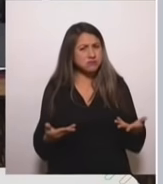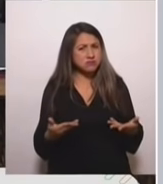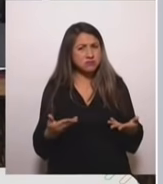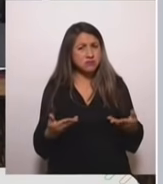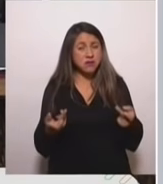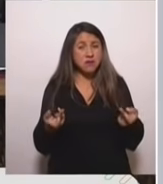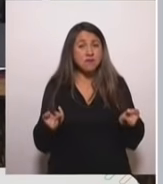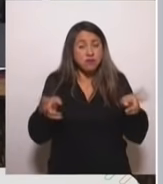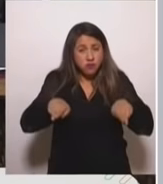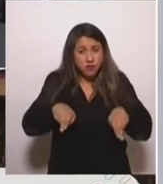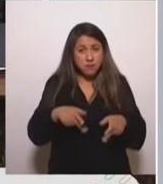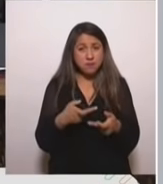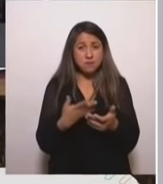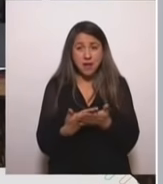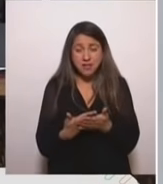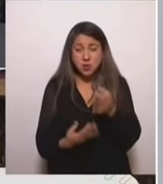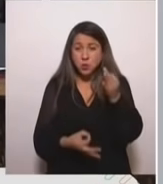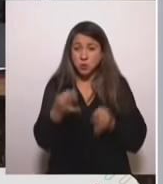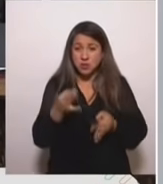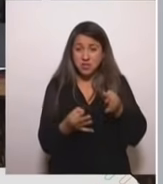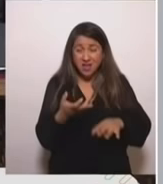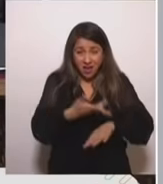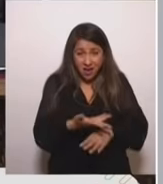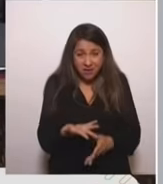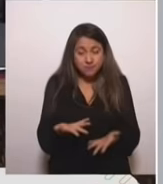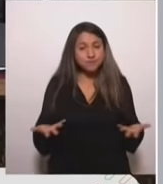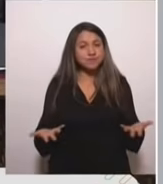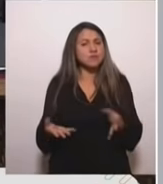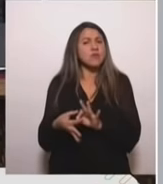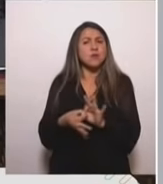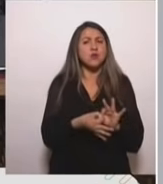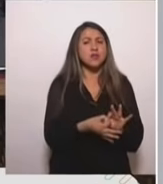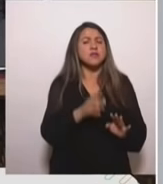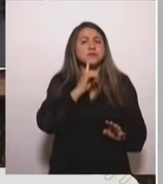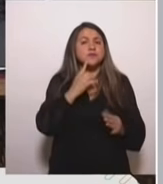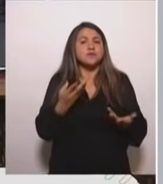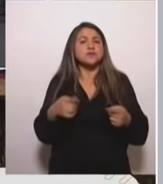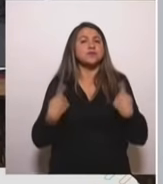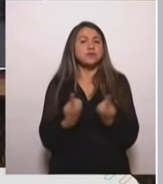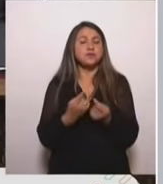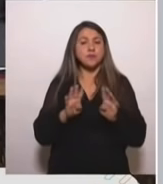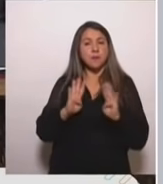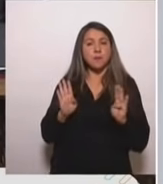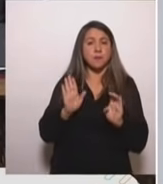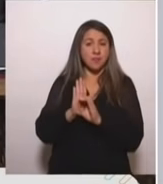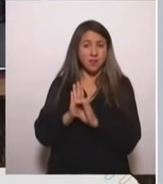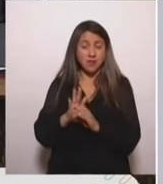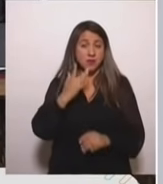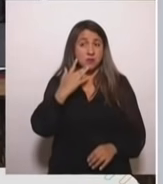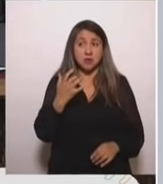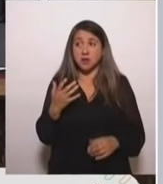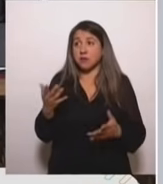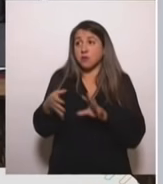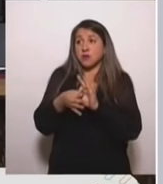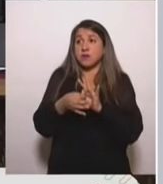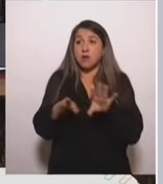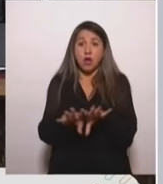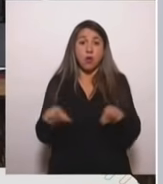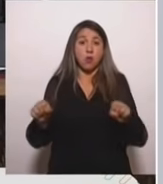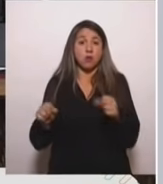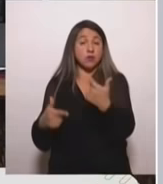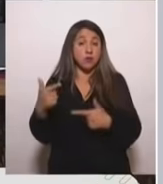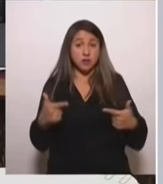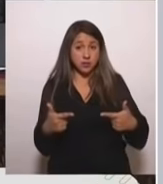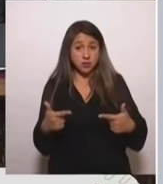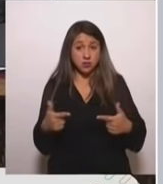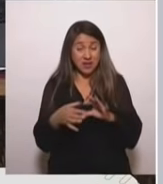15 de la Constitución, no tiene como órgano, y eso es lo que estoy tratando de marcar, una cosa es la opinión de ciertos